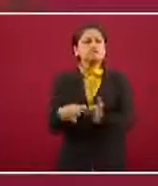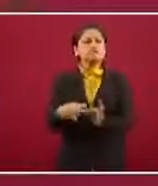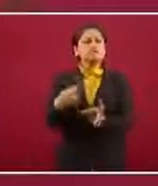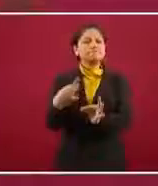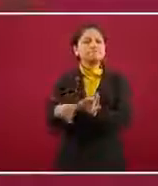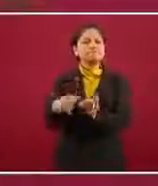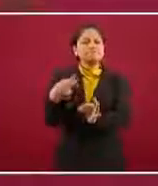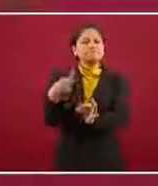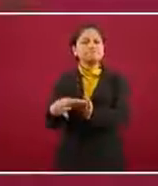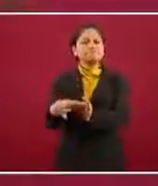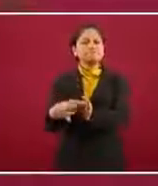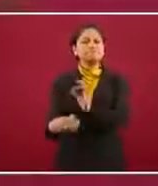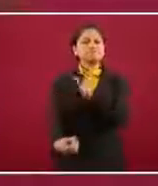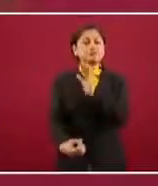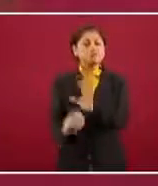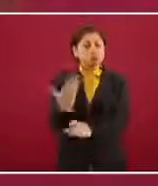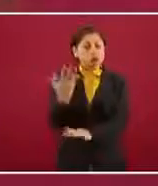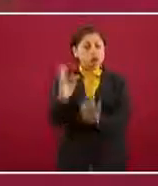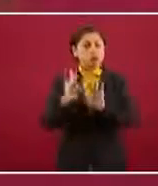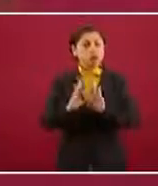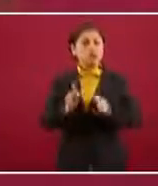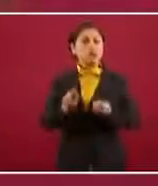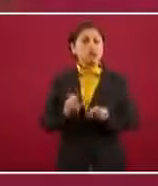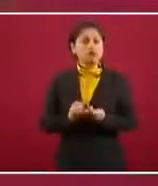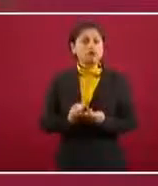pocos los que se quedaron